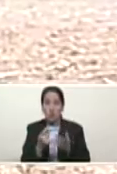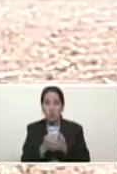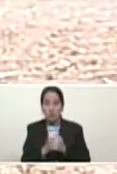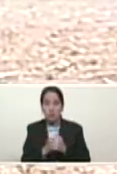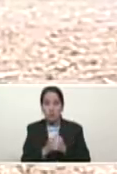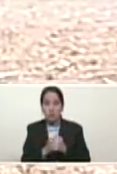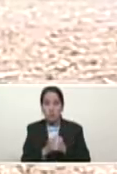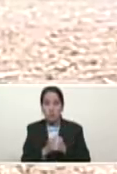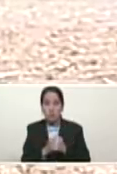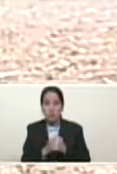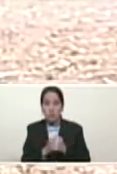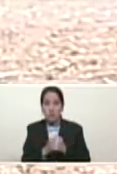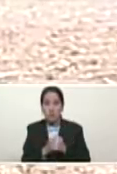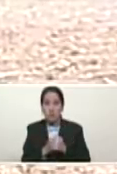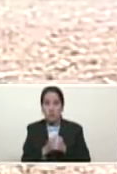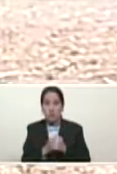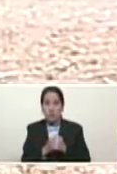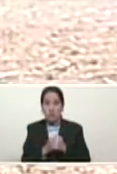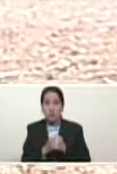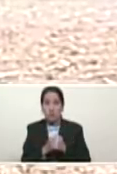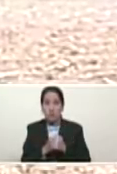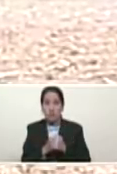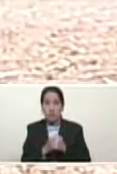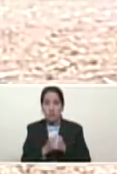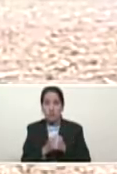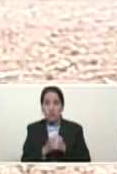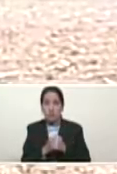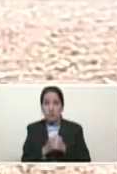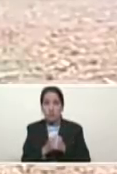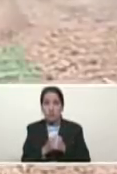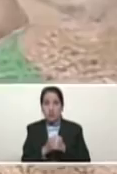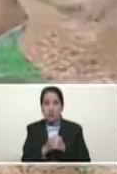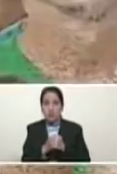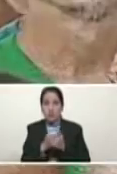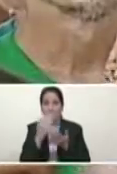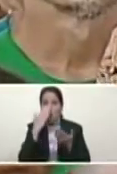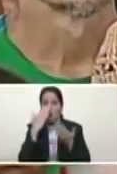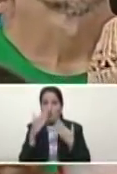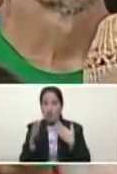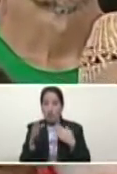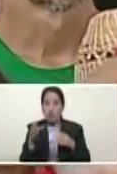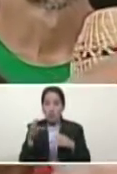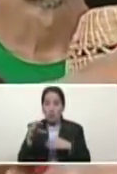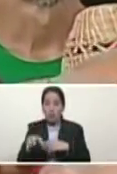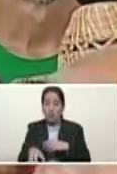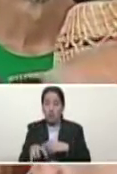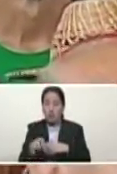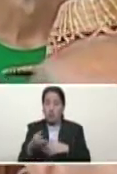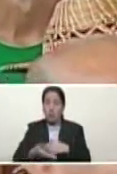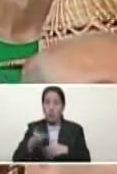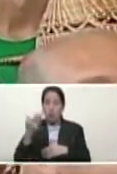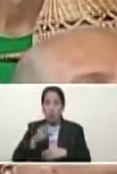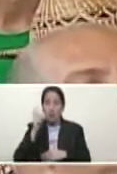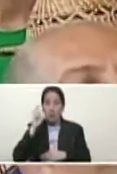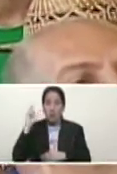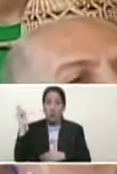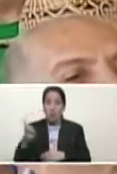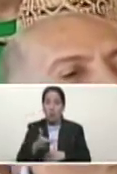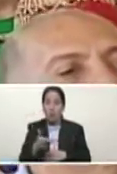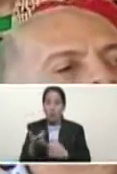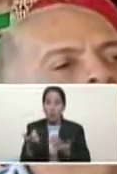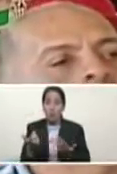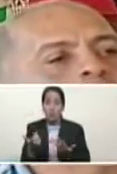por el pueblo, al frente de un estado clave gigantesco como el Guárico. Bueno,